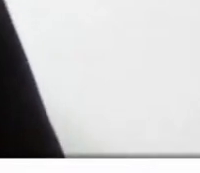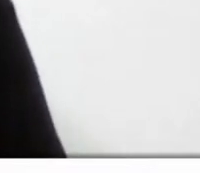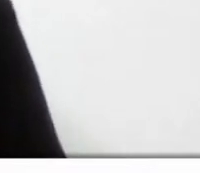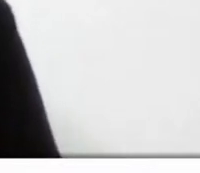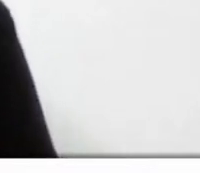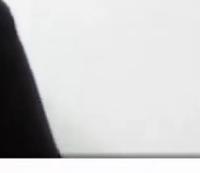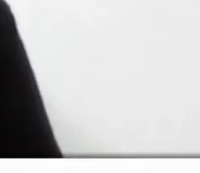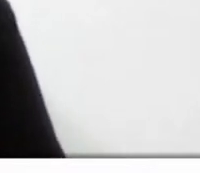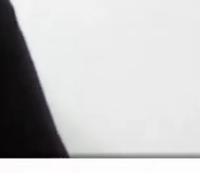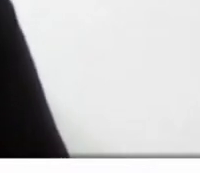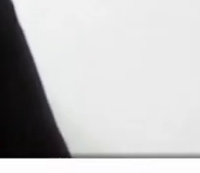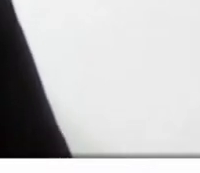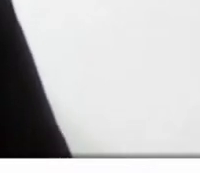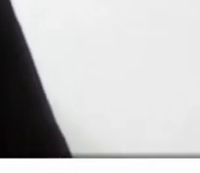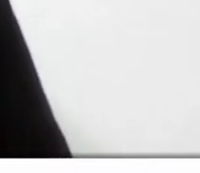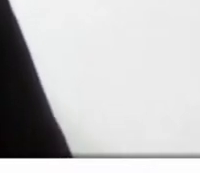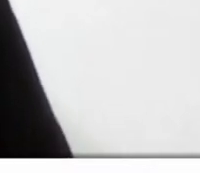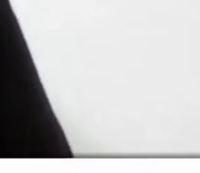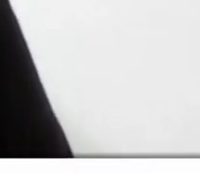Constitución.